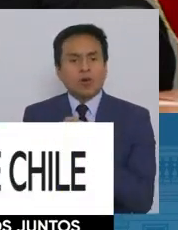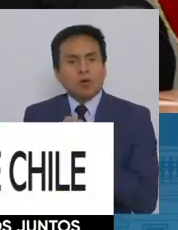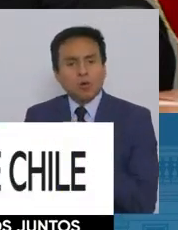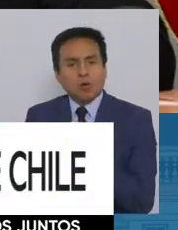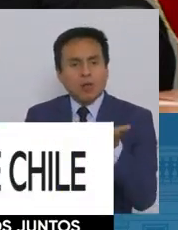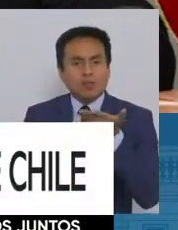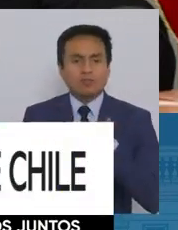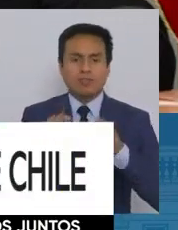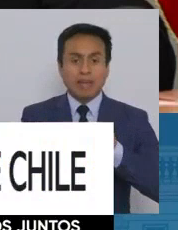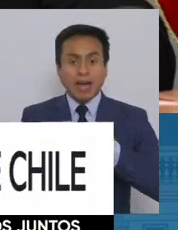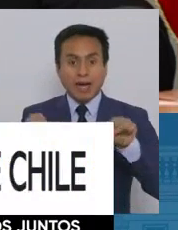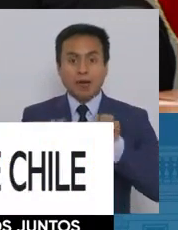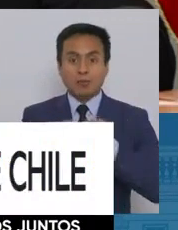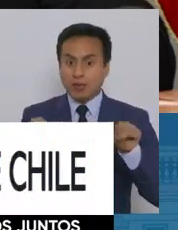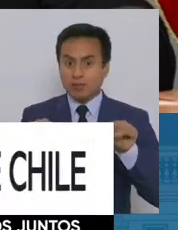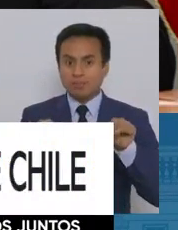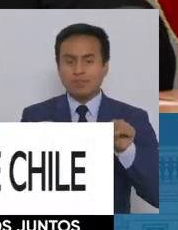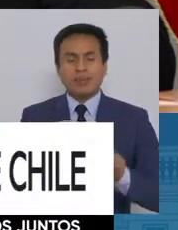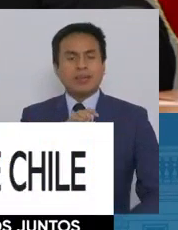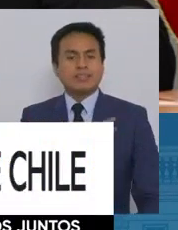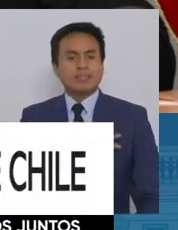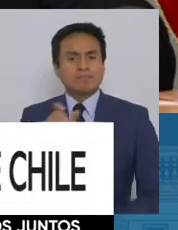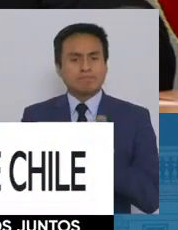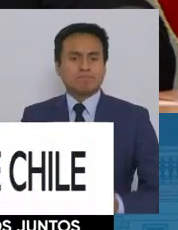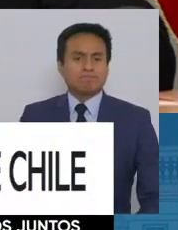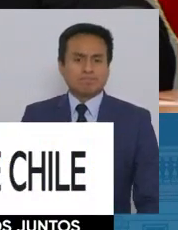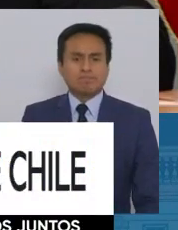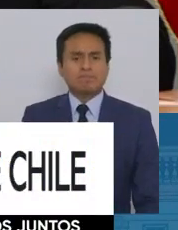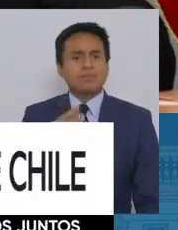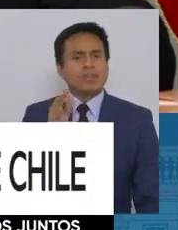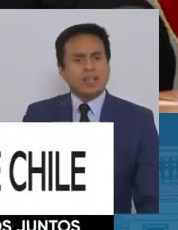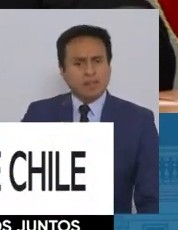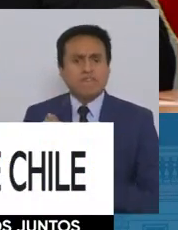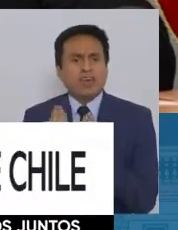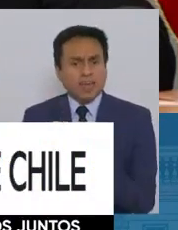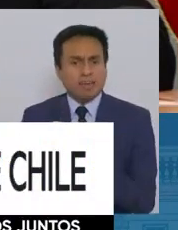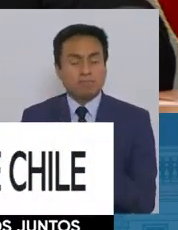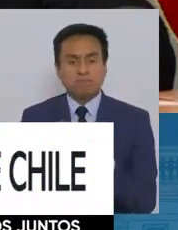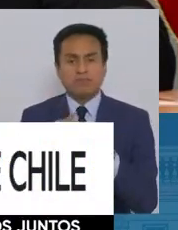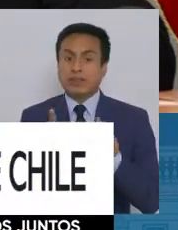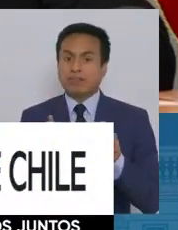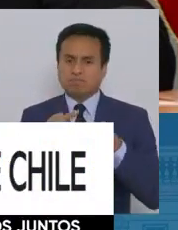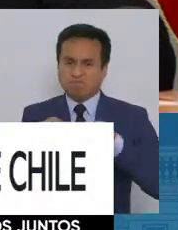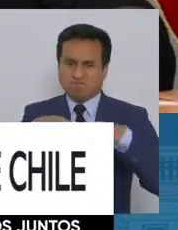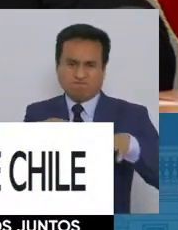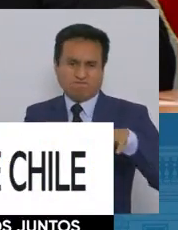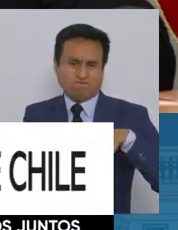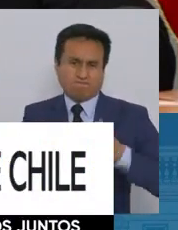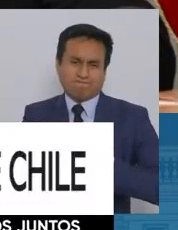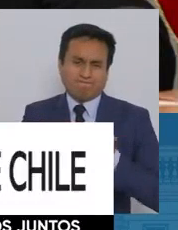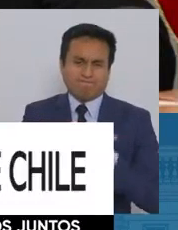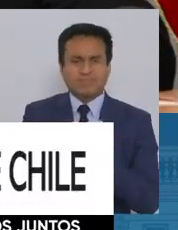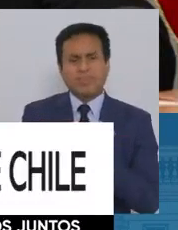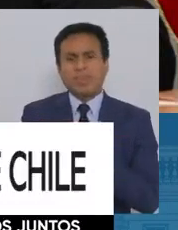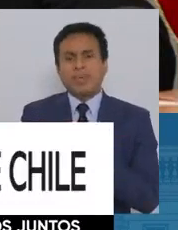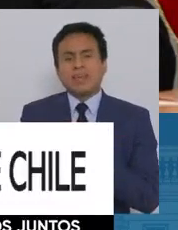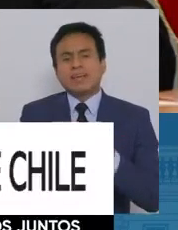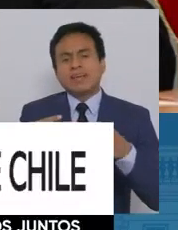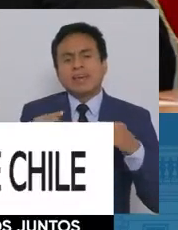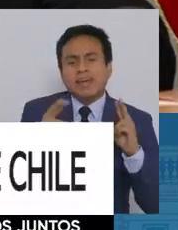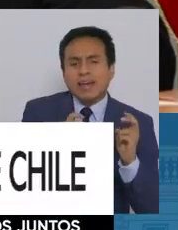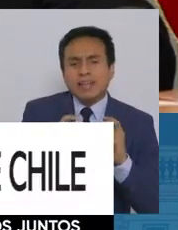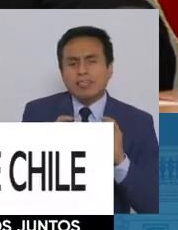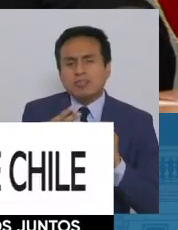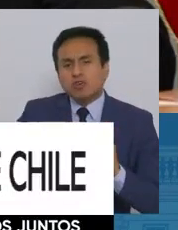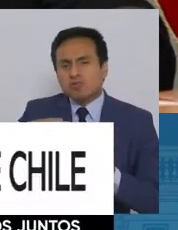colaboración y de los acuerdos, a Chile y a los chilenos les va bien. Cuando nos dividimos en guerras, fratricidas